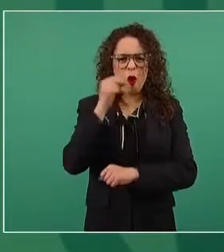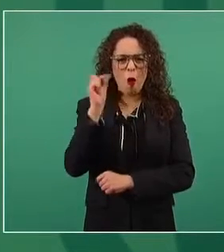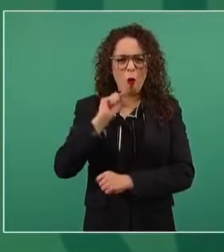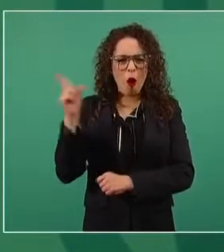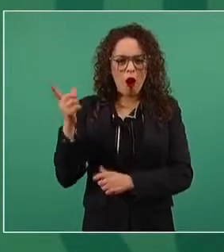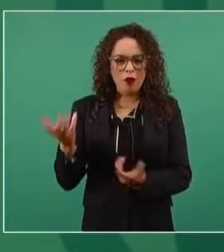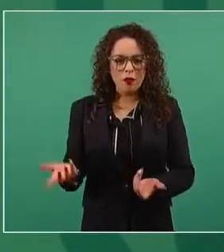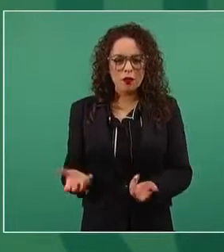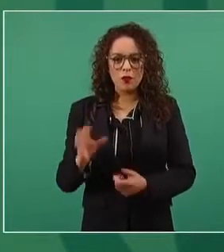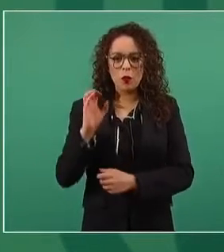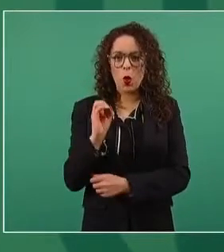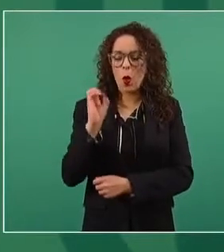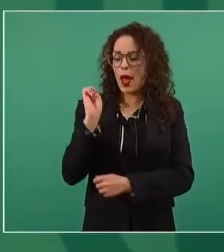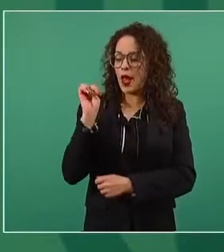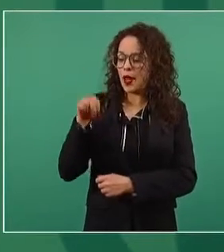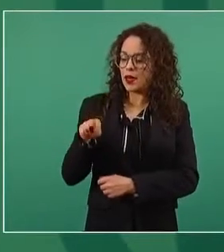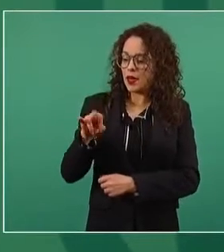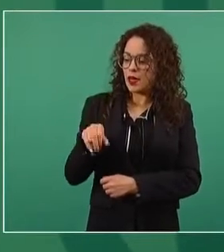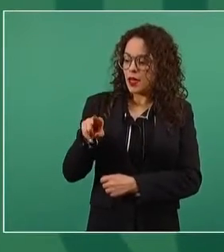o Enrique Semo,